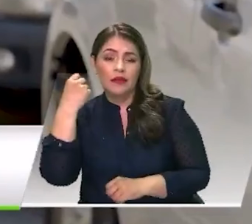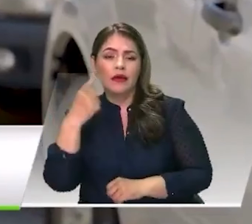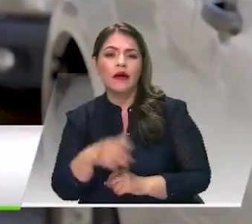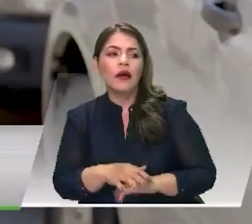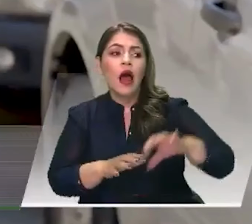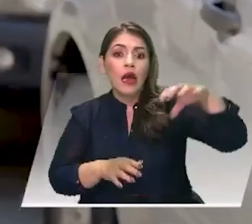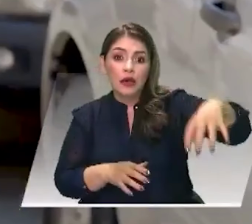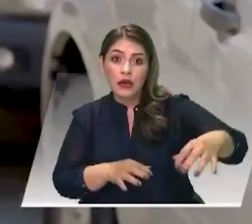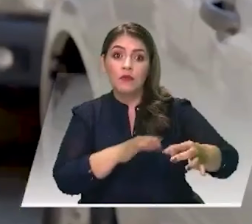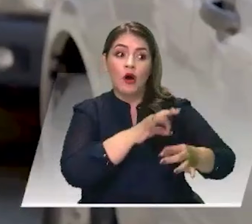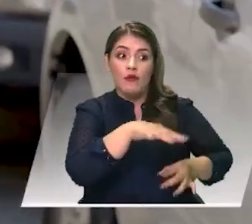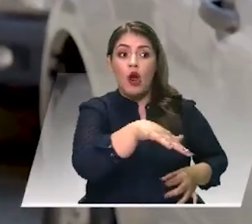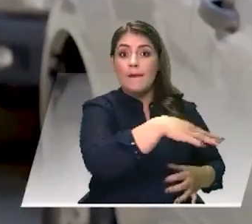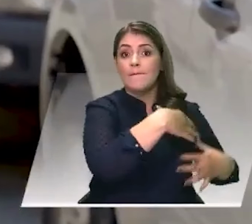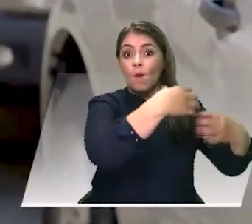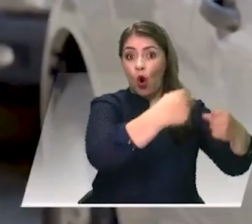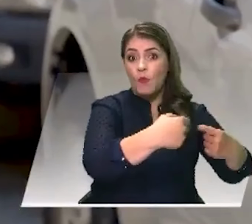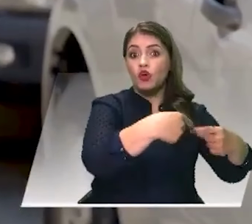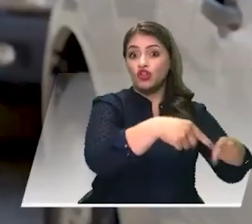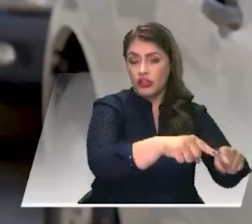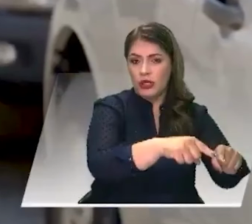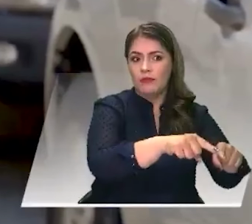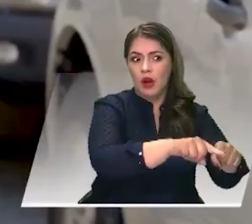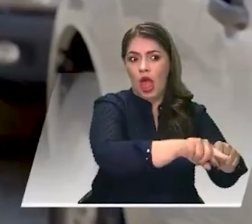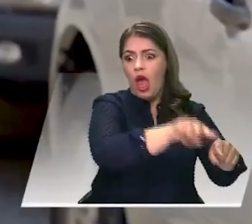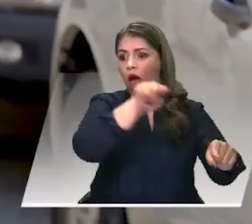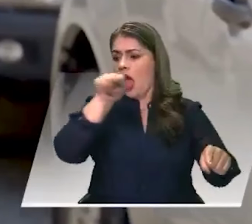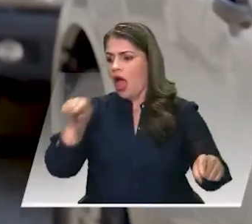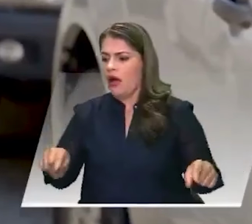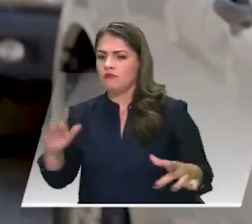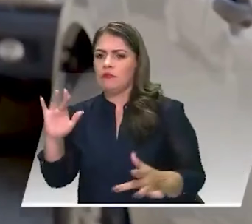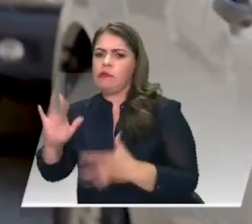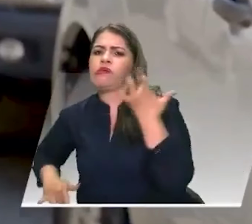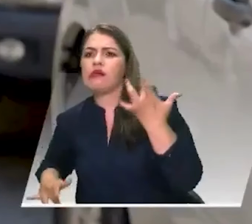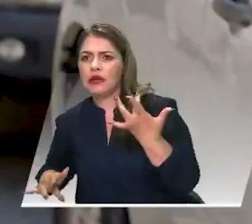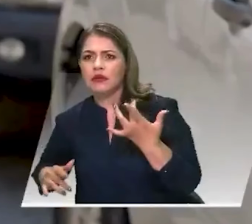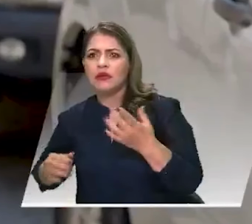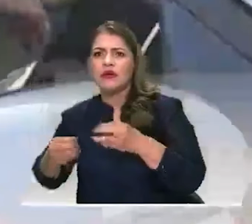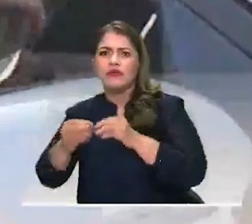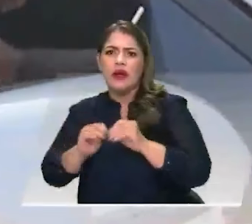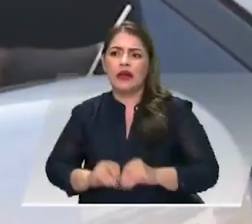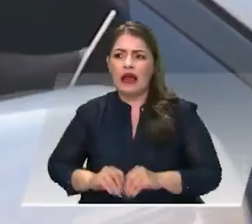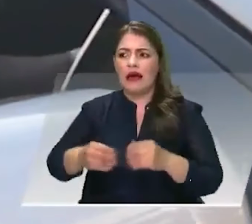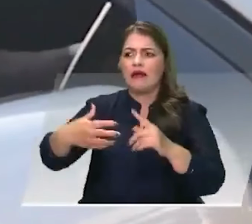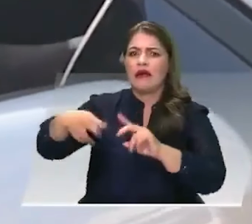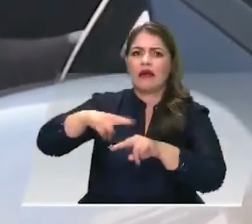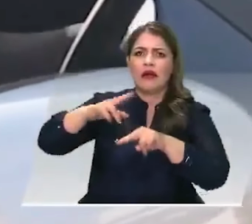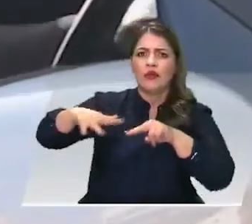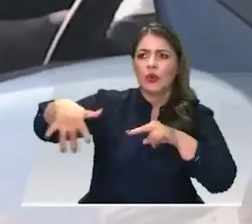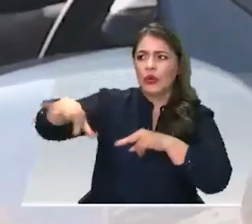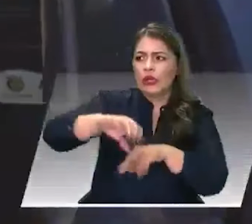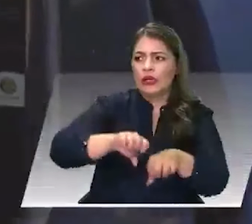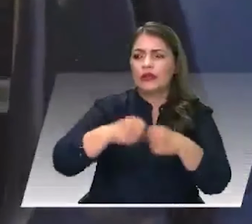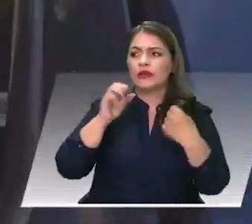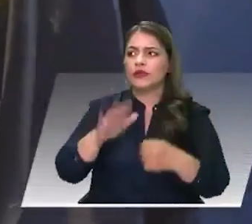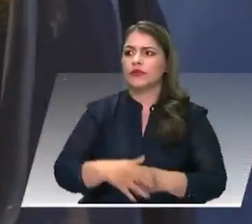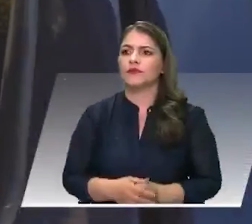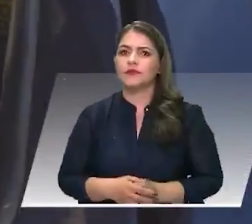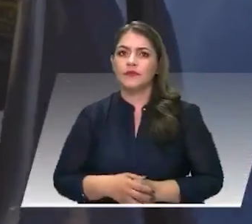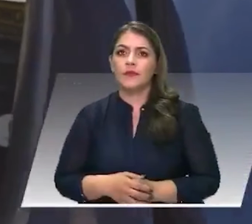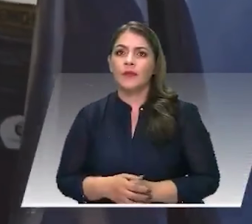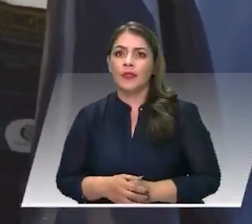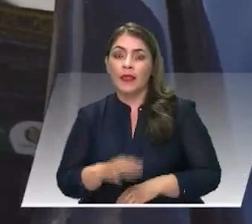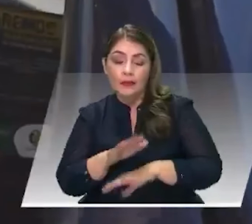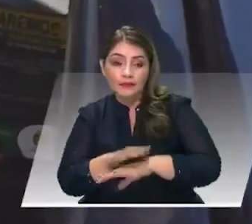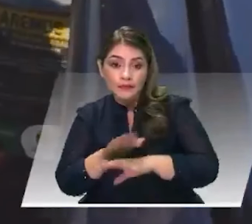el arrastre grande grande que que venimos evidenciando en todo nuestro territorio adicional a los operativos las autoridades plantearon